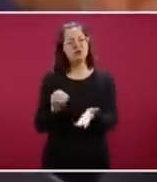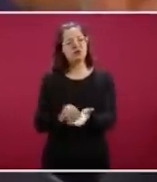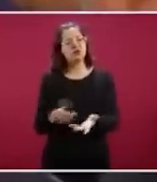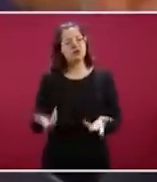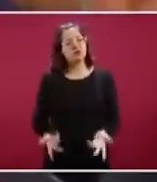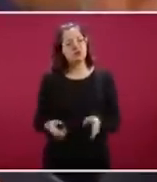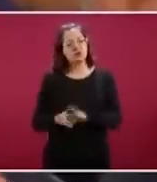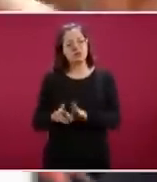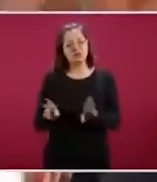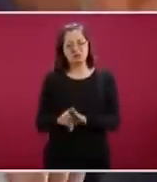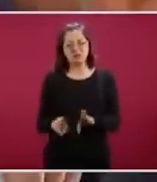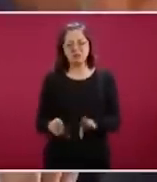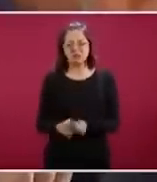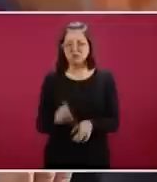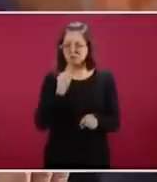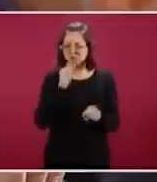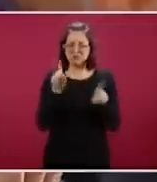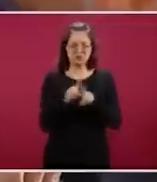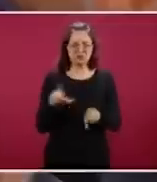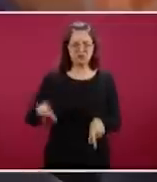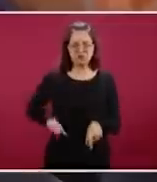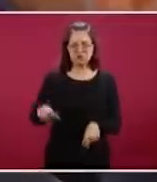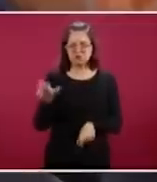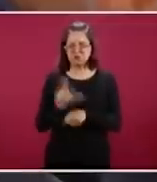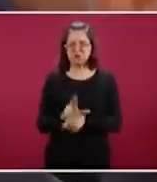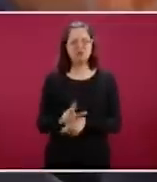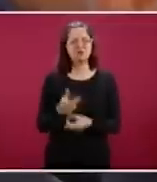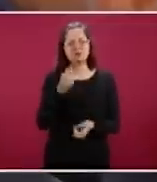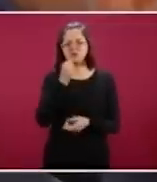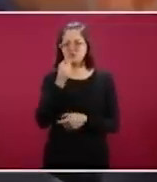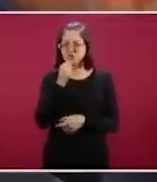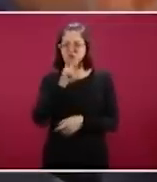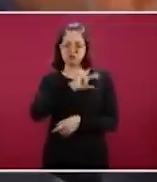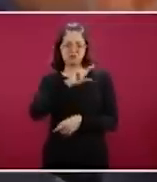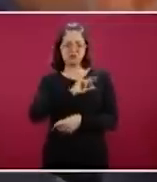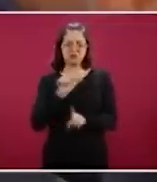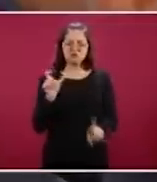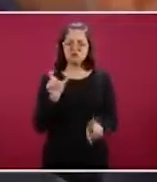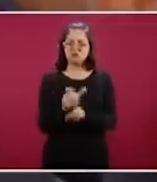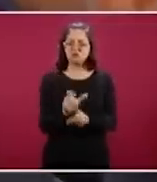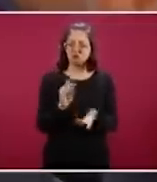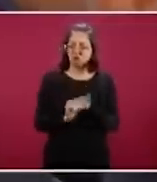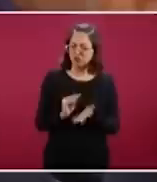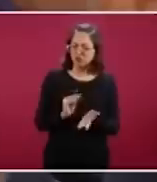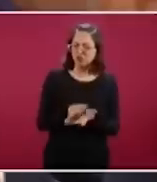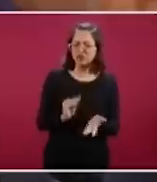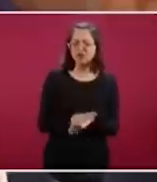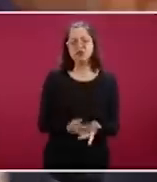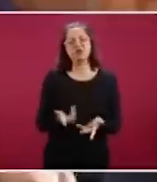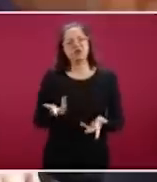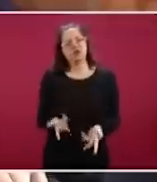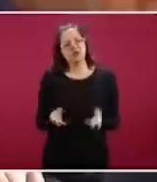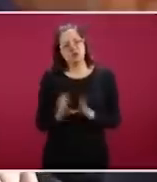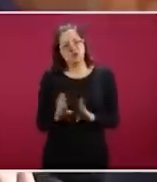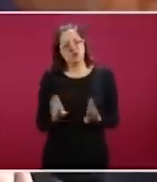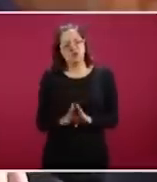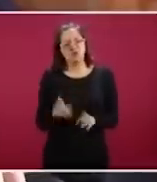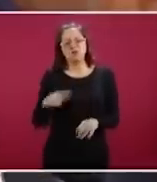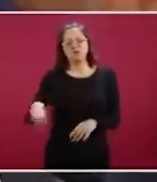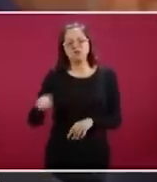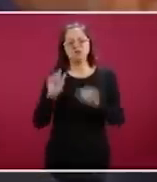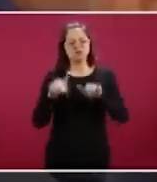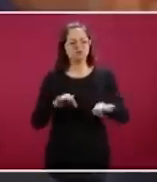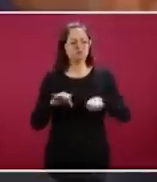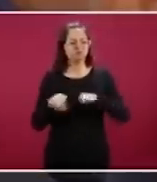o estatales, igual que los gobernantes. Traen las escoltas y esos policías, esos oficiales se ocupan para seguir trabajando,